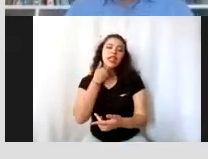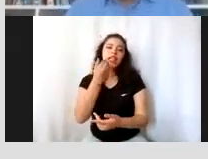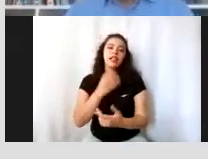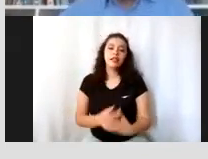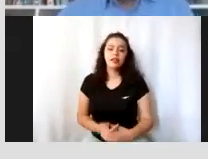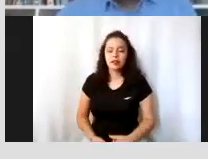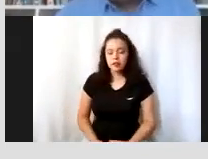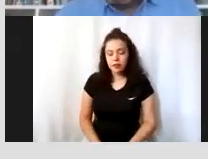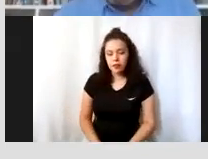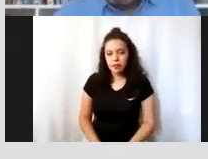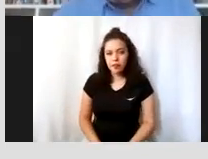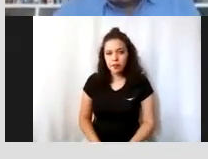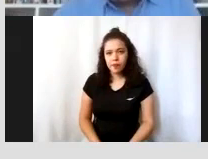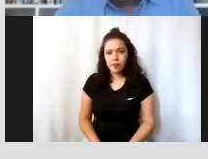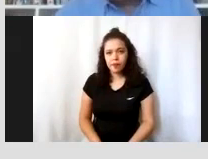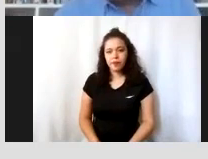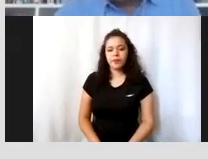prefieran.